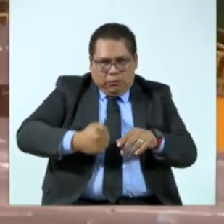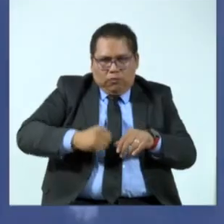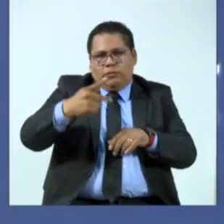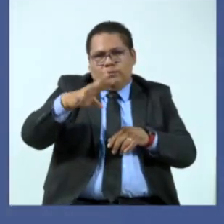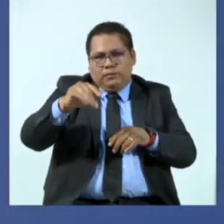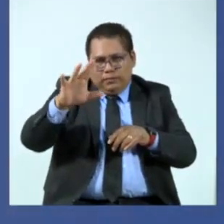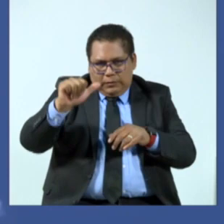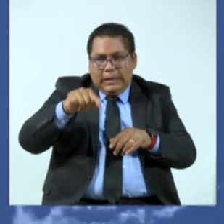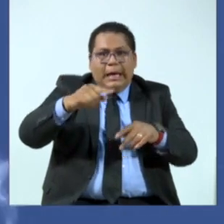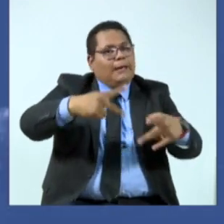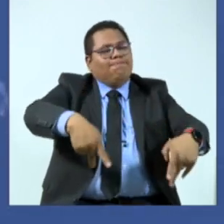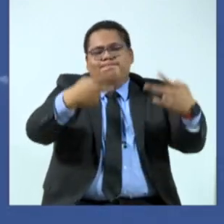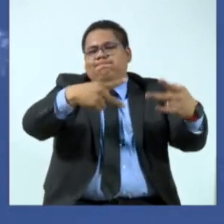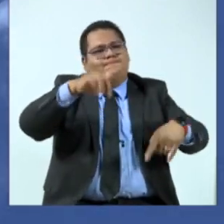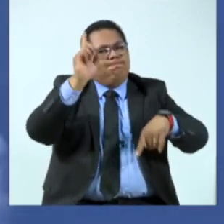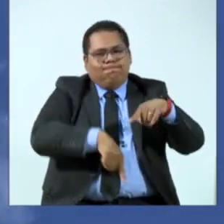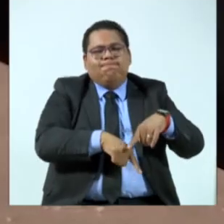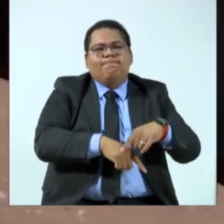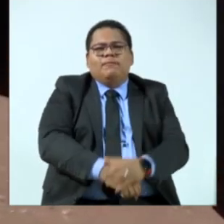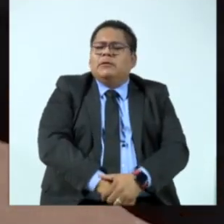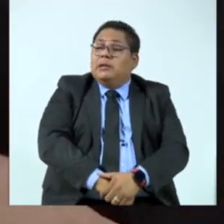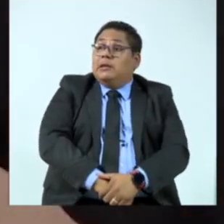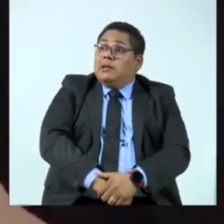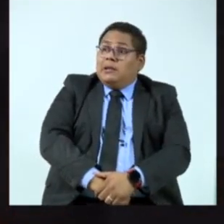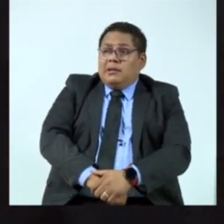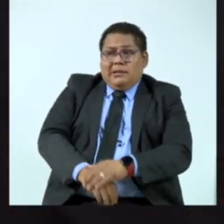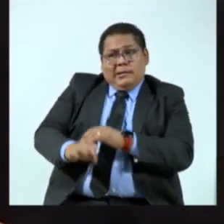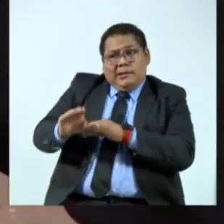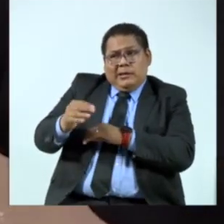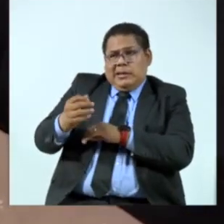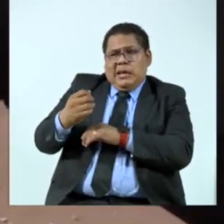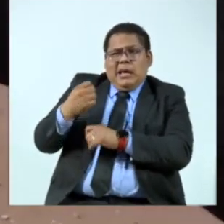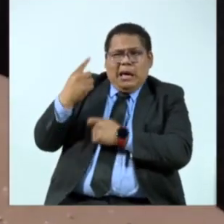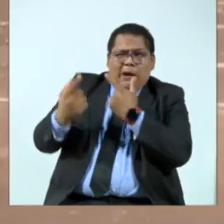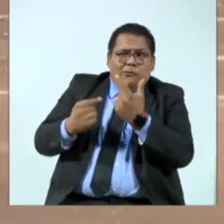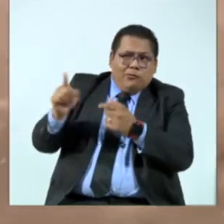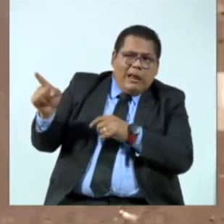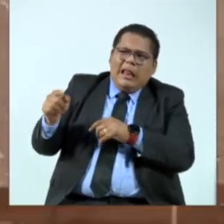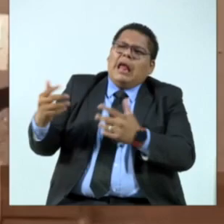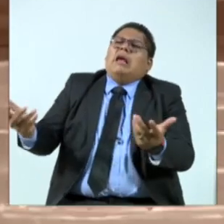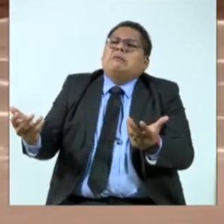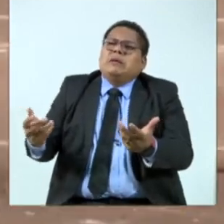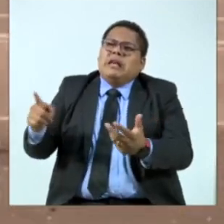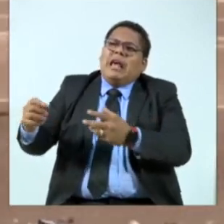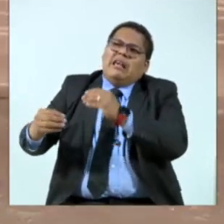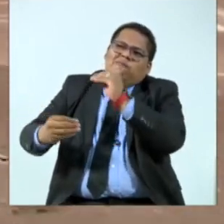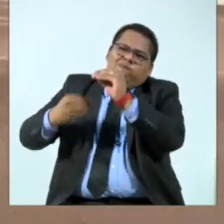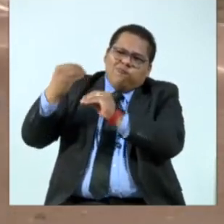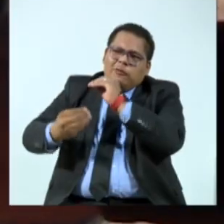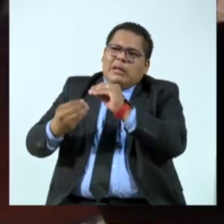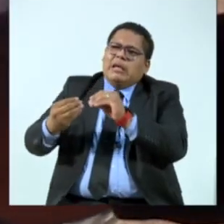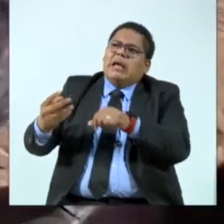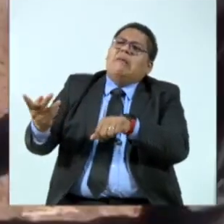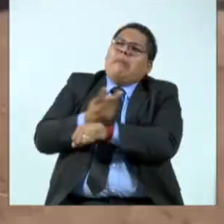al inhibir la venta de pólvora Hubo quien como decimos se les pusiera al brinco que dijera bueno echa la pólvora no Qué